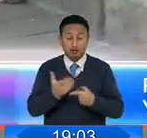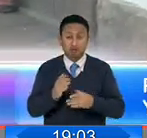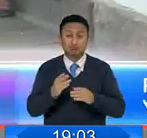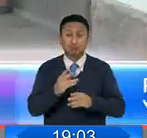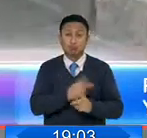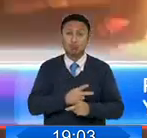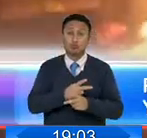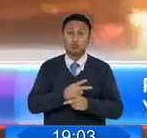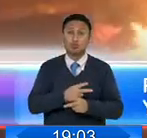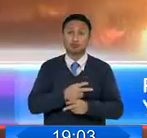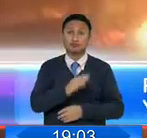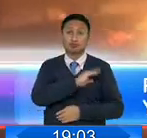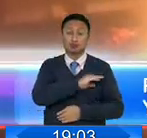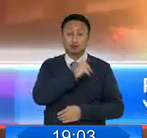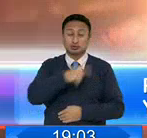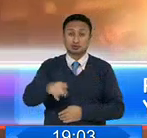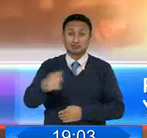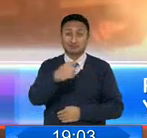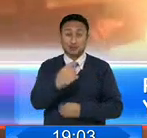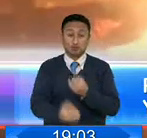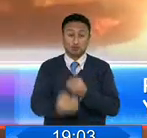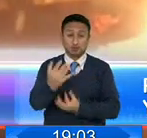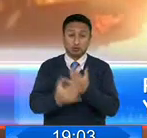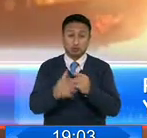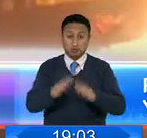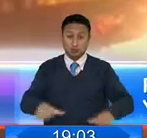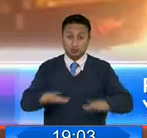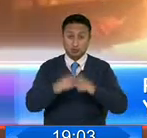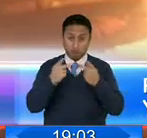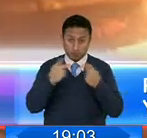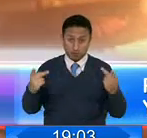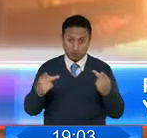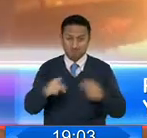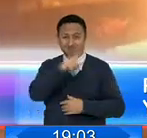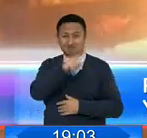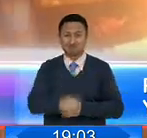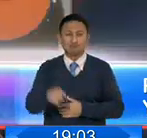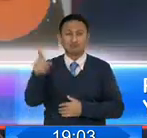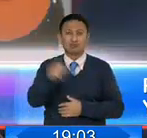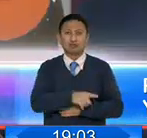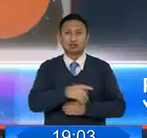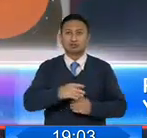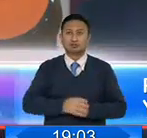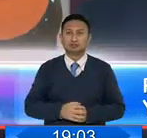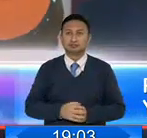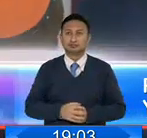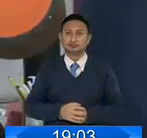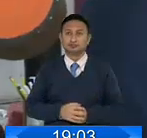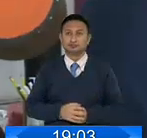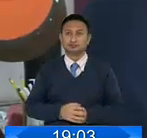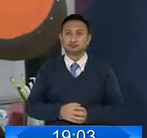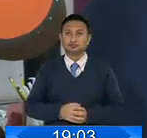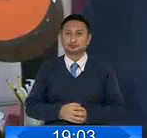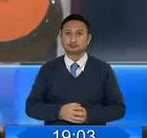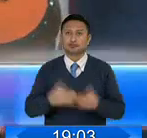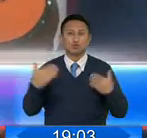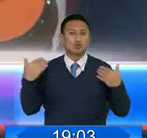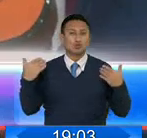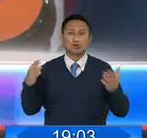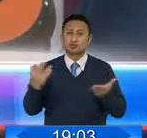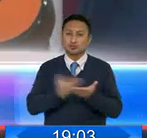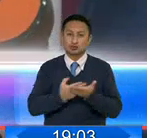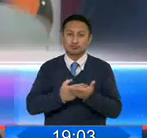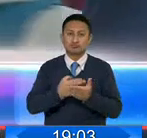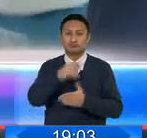la quema de años viejos en los espacios públicos, aceras y vías. Prohibición de todo tipo de acto, que nos va a